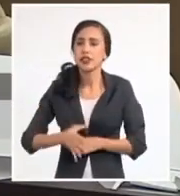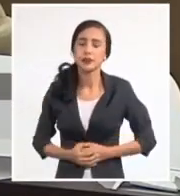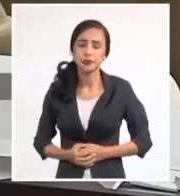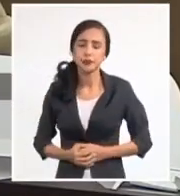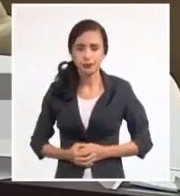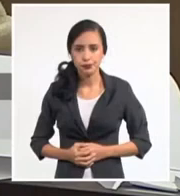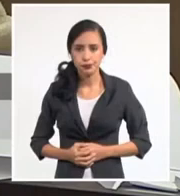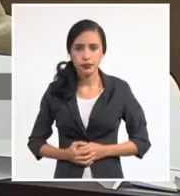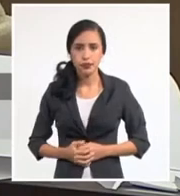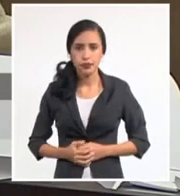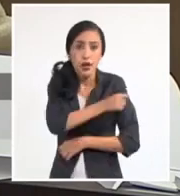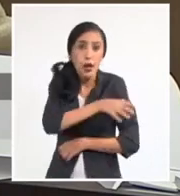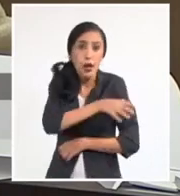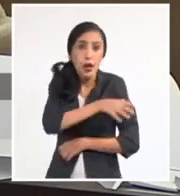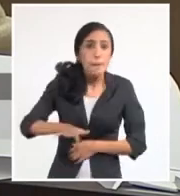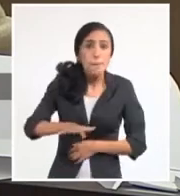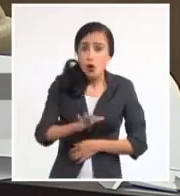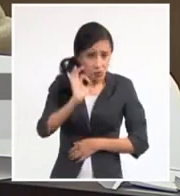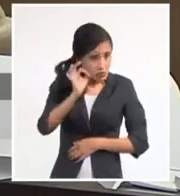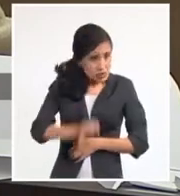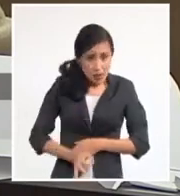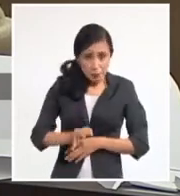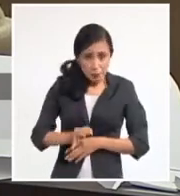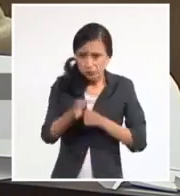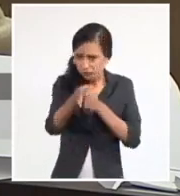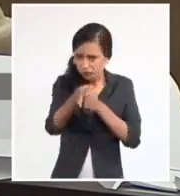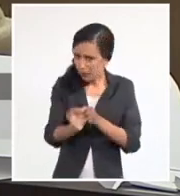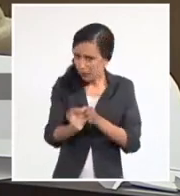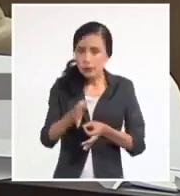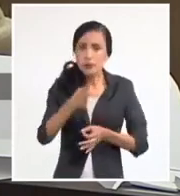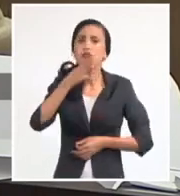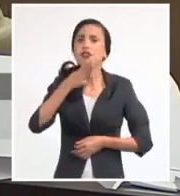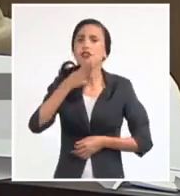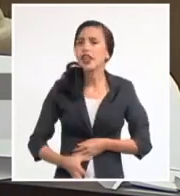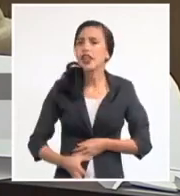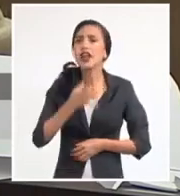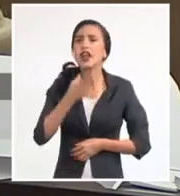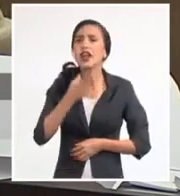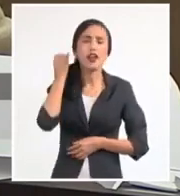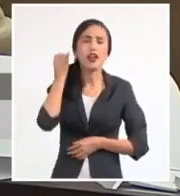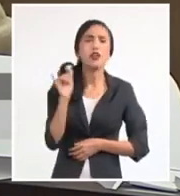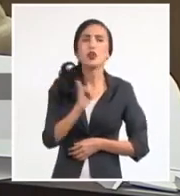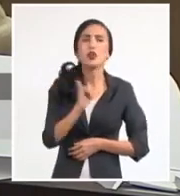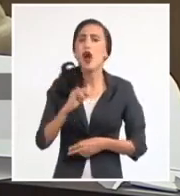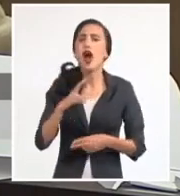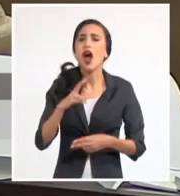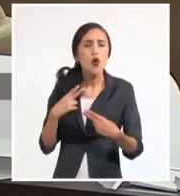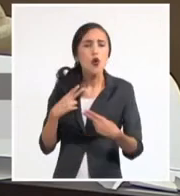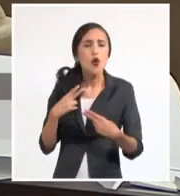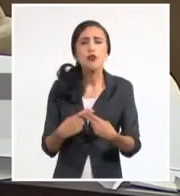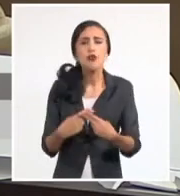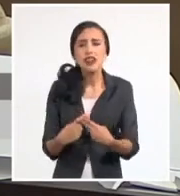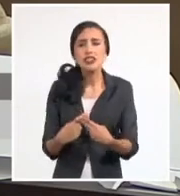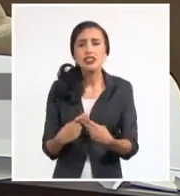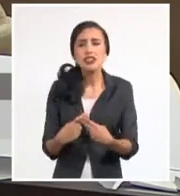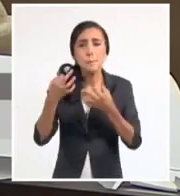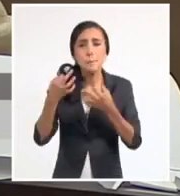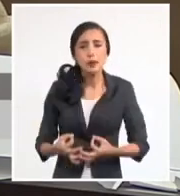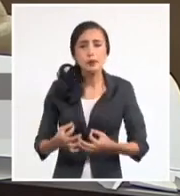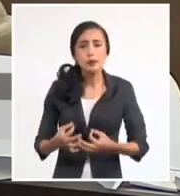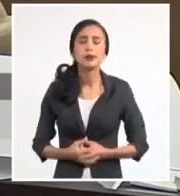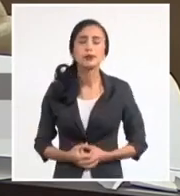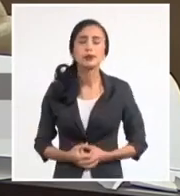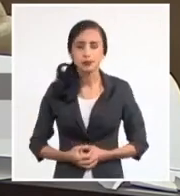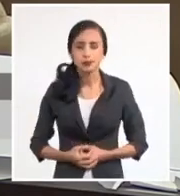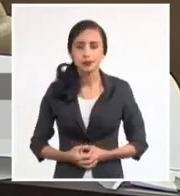no sea fidelista, que siga los conceptos de Raúl, que no traicione la confianza que depositó la dirección y